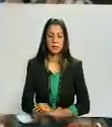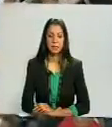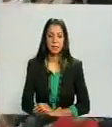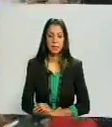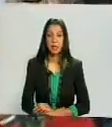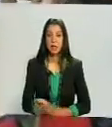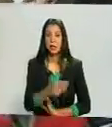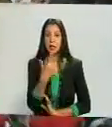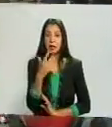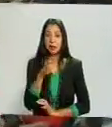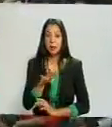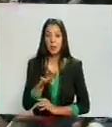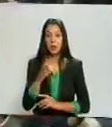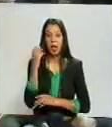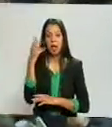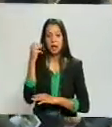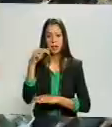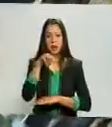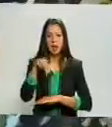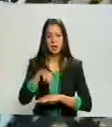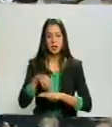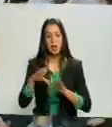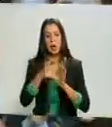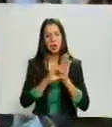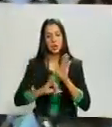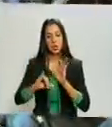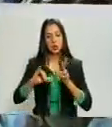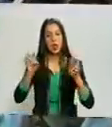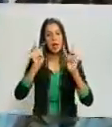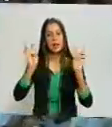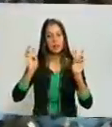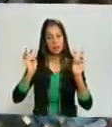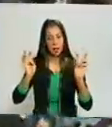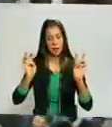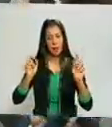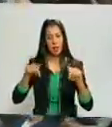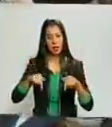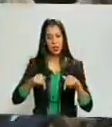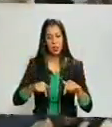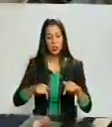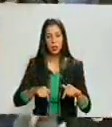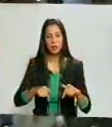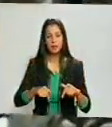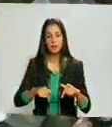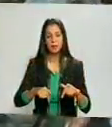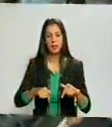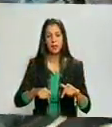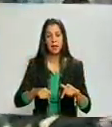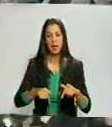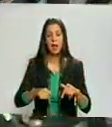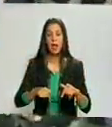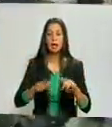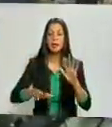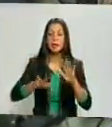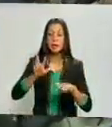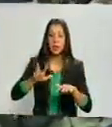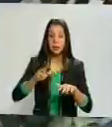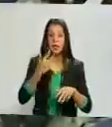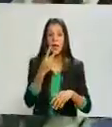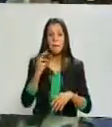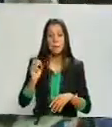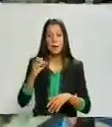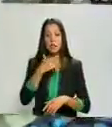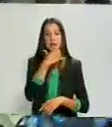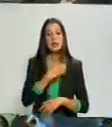Asamblea Nacional Constituyente y la orden del día de la 35ª, llevadas a efecto el 13 y el 20